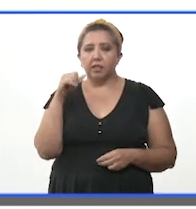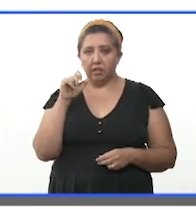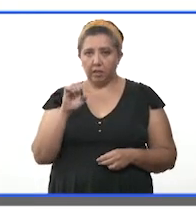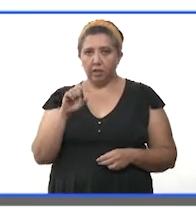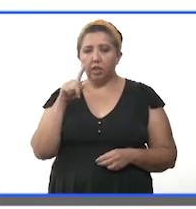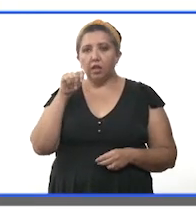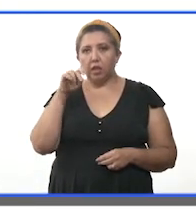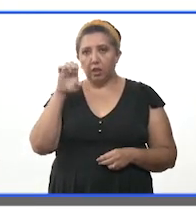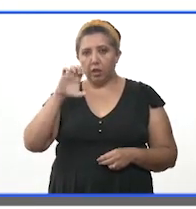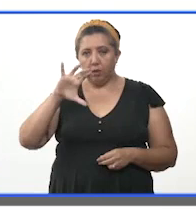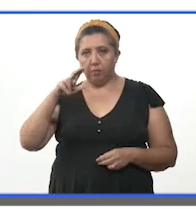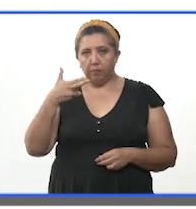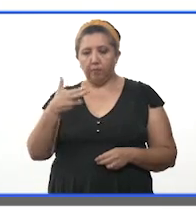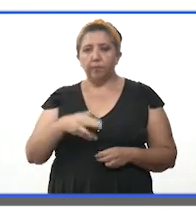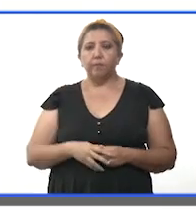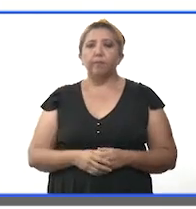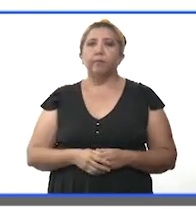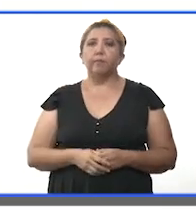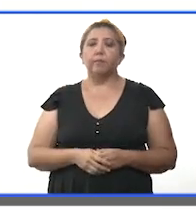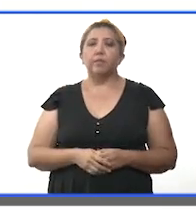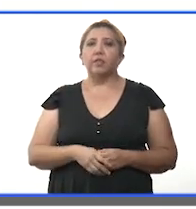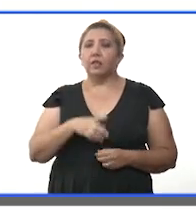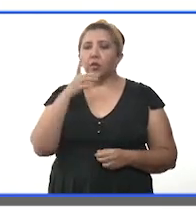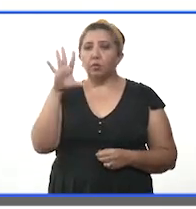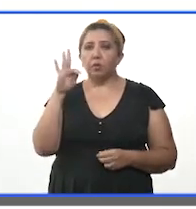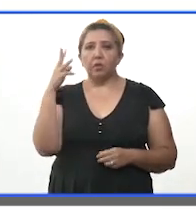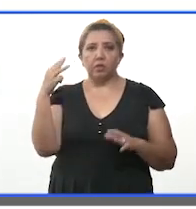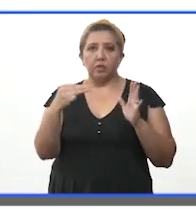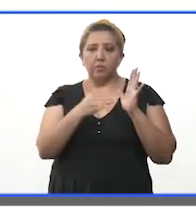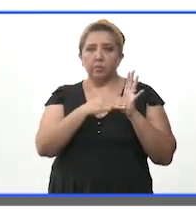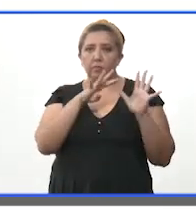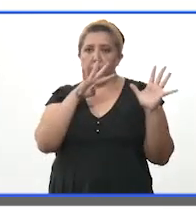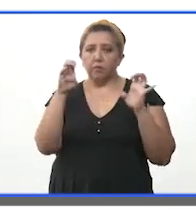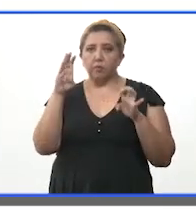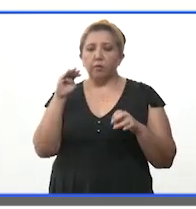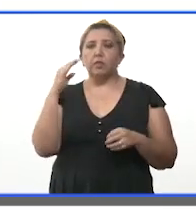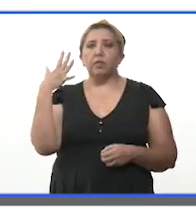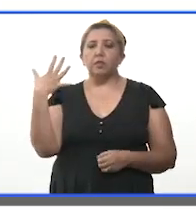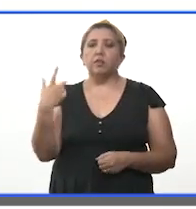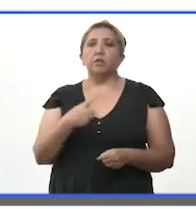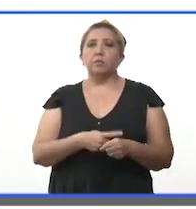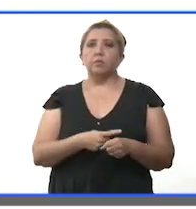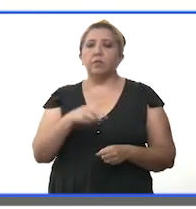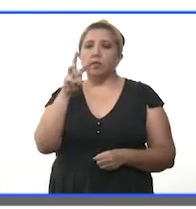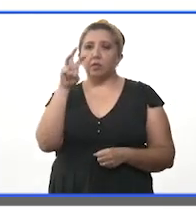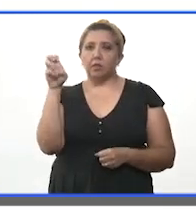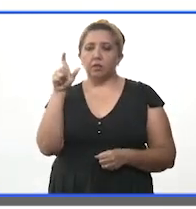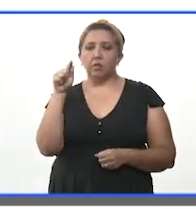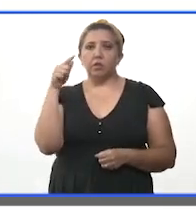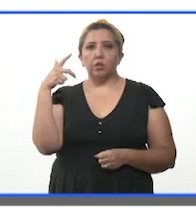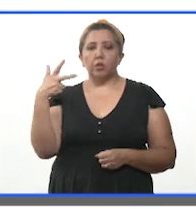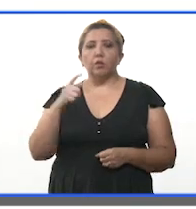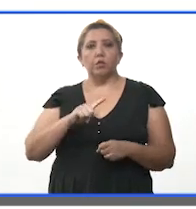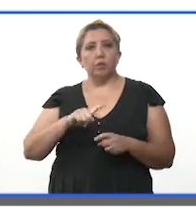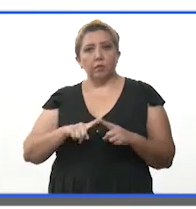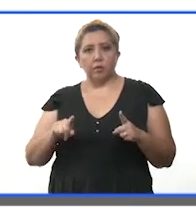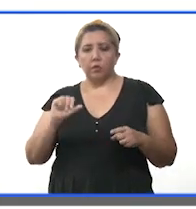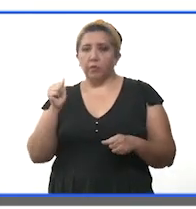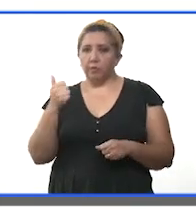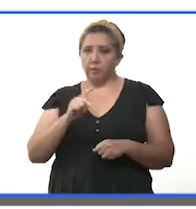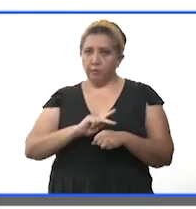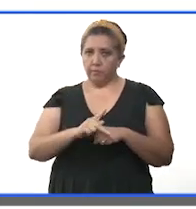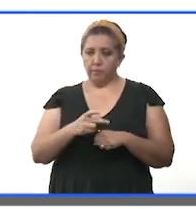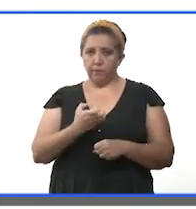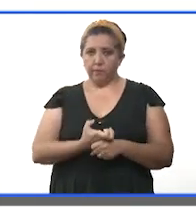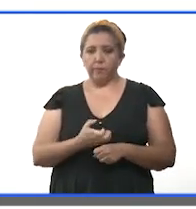Tecó, Timucuy y Tixpehual. De los 43.995 casos positivos, 378 son de otro país u